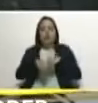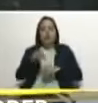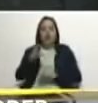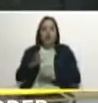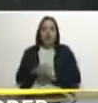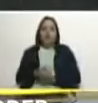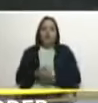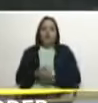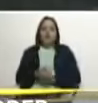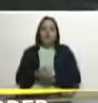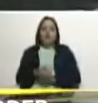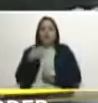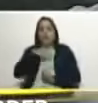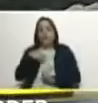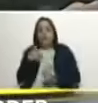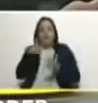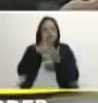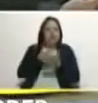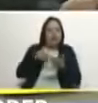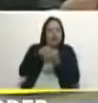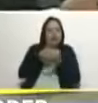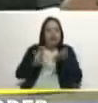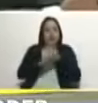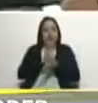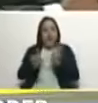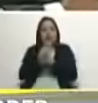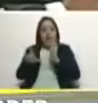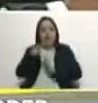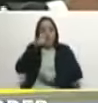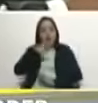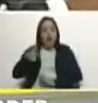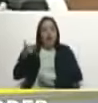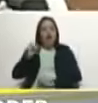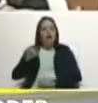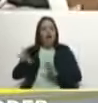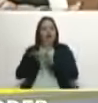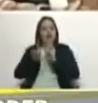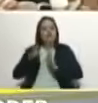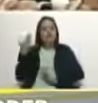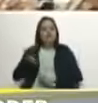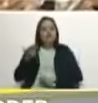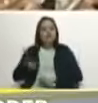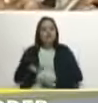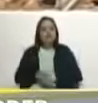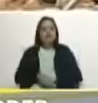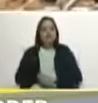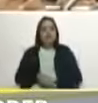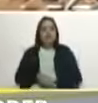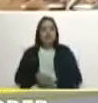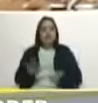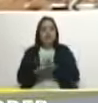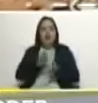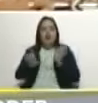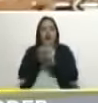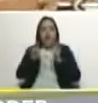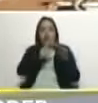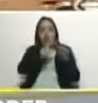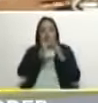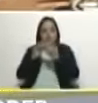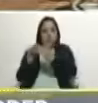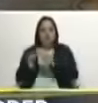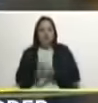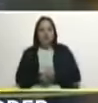Vamos a insistir en las leyes del Poder Popular. Hay una ley fundamental que es la ley de comunas, es una